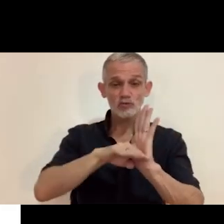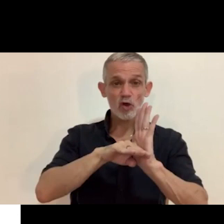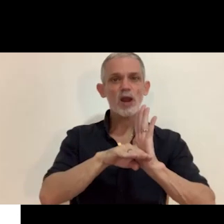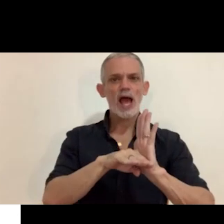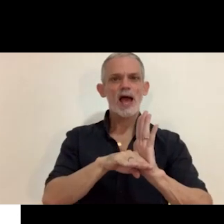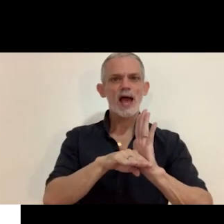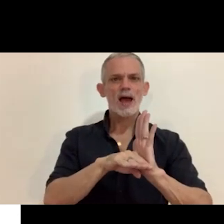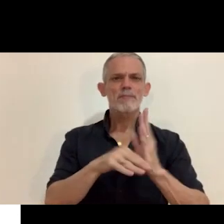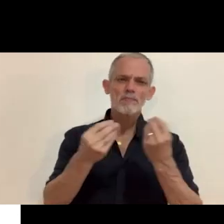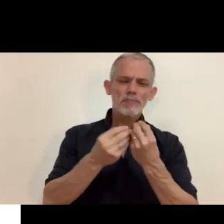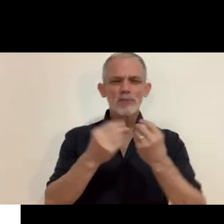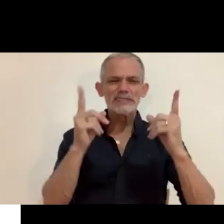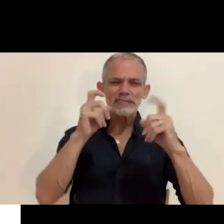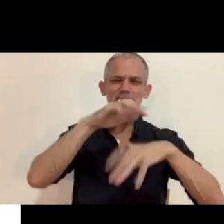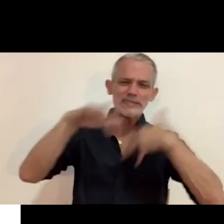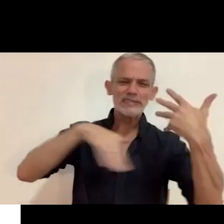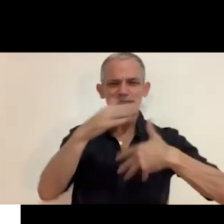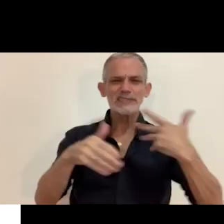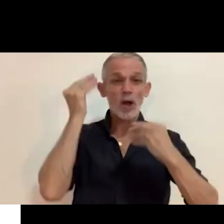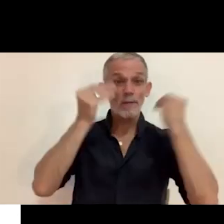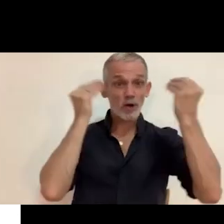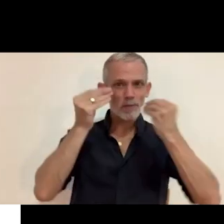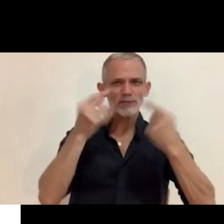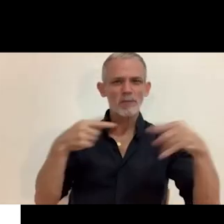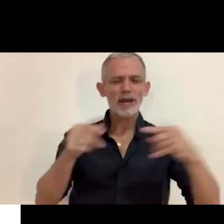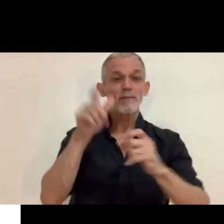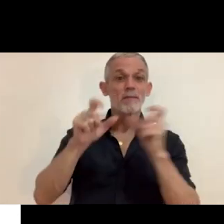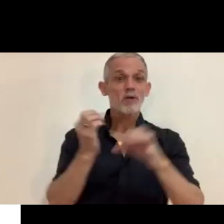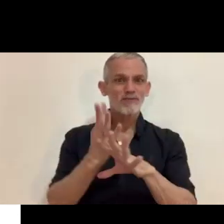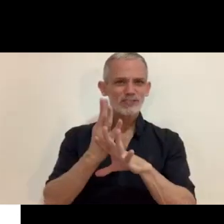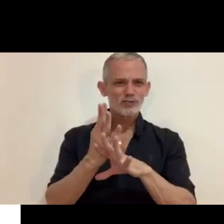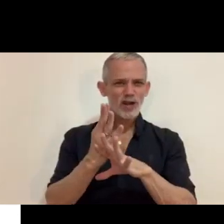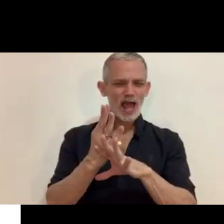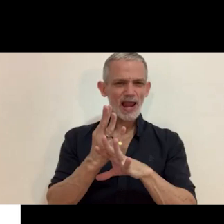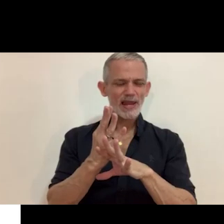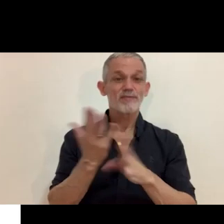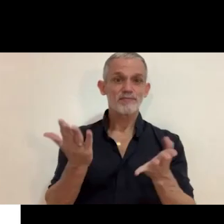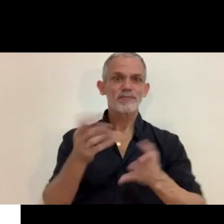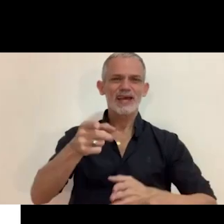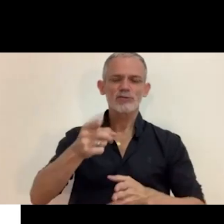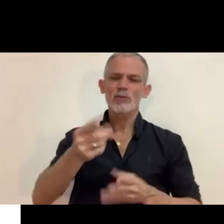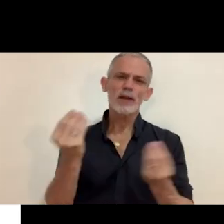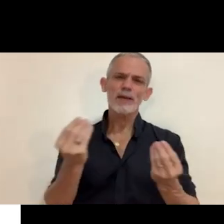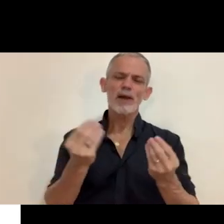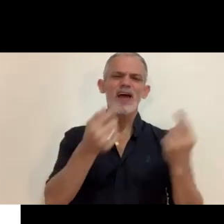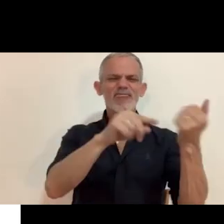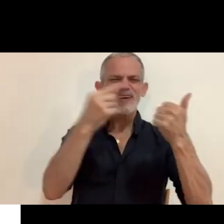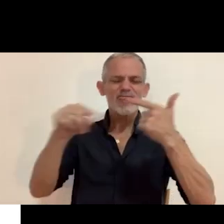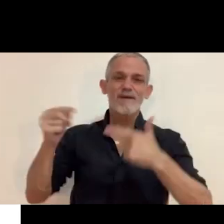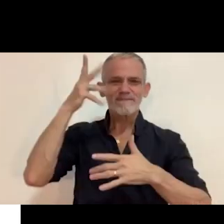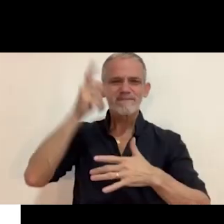muchos conflictos y preocupaciones para los profesionales, quienes a través de diversos fallos